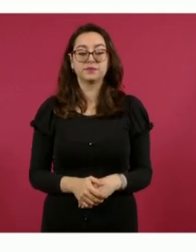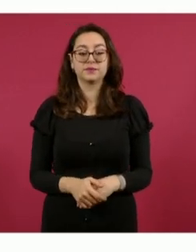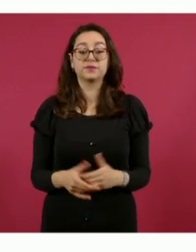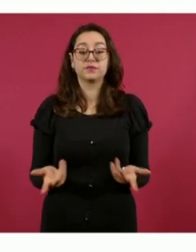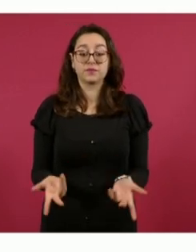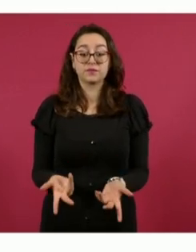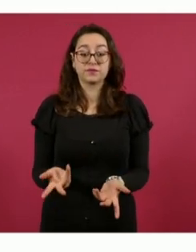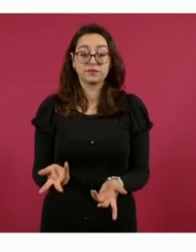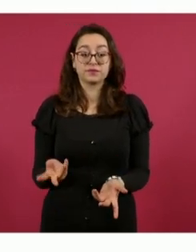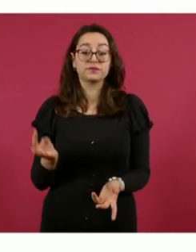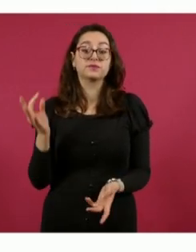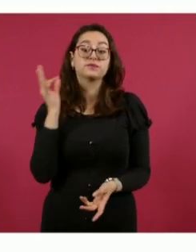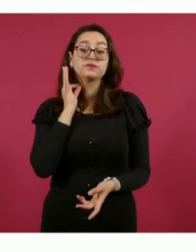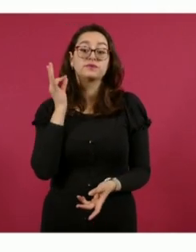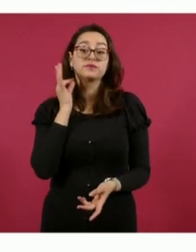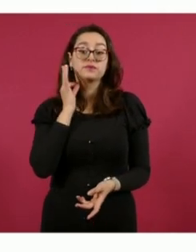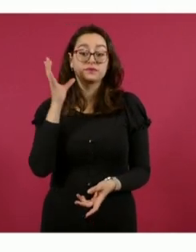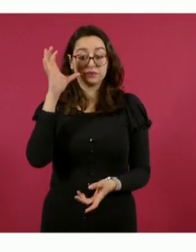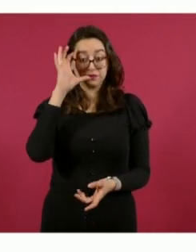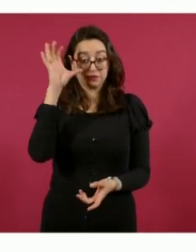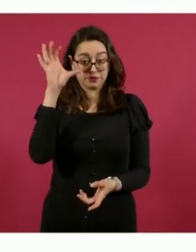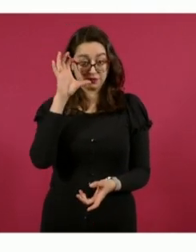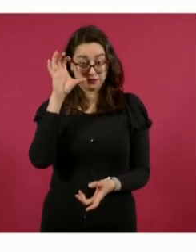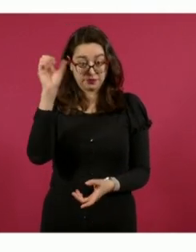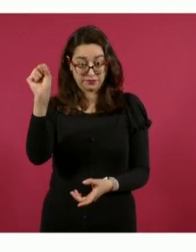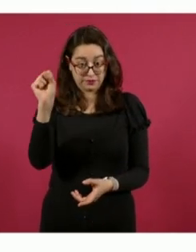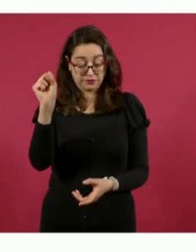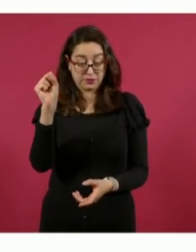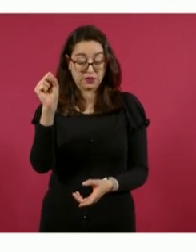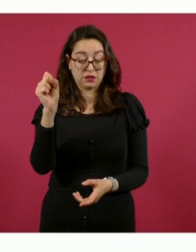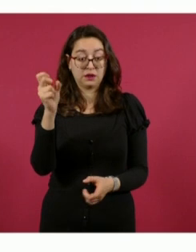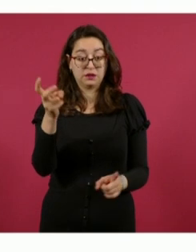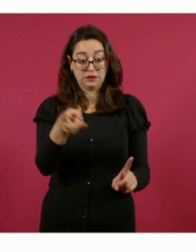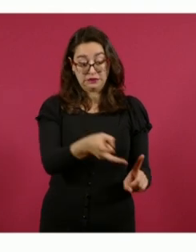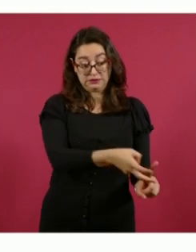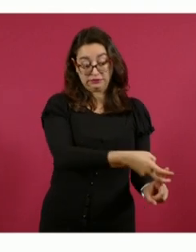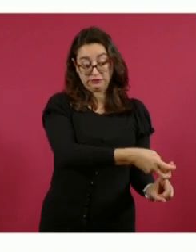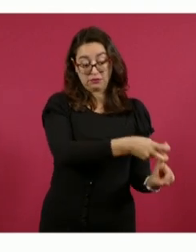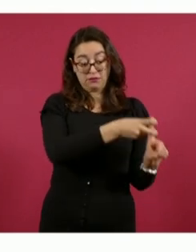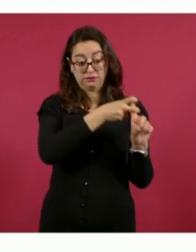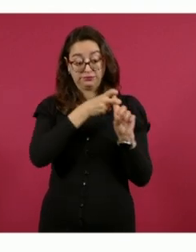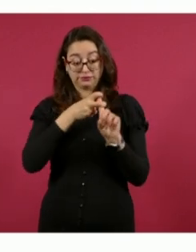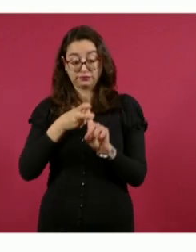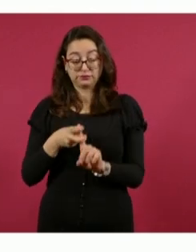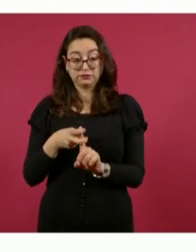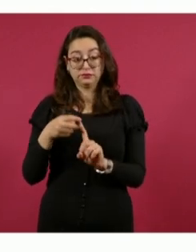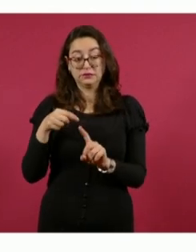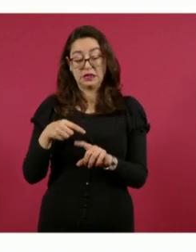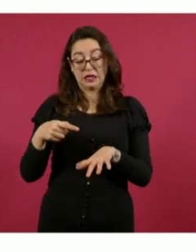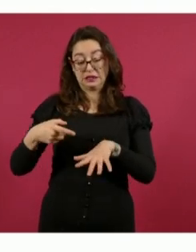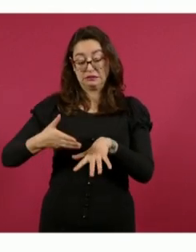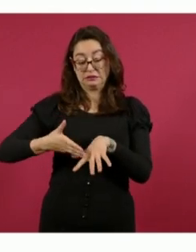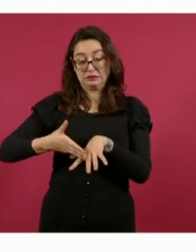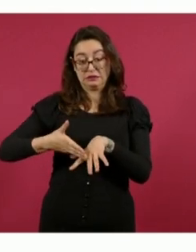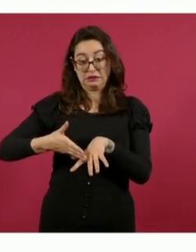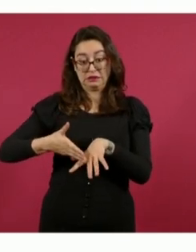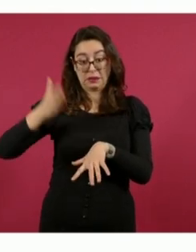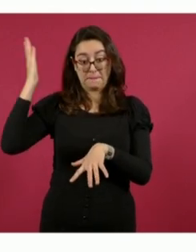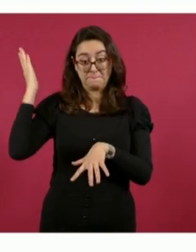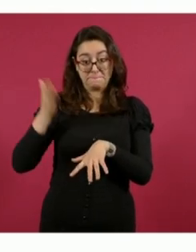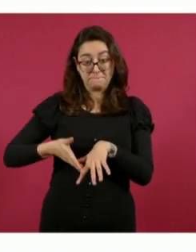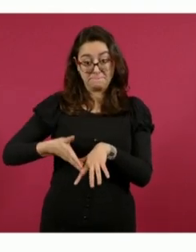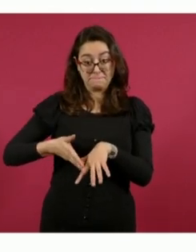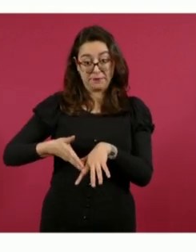investigaciones, la Fiscalía de Morelos, la víctima, tras ser secuestrada, le fue mutilado un dedo por sus secuestradores